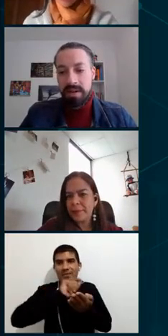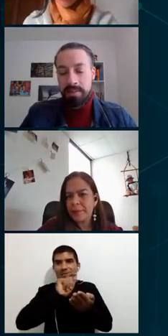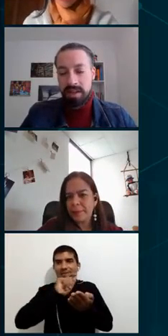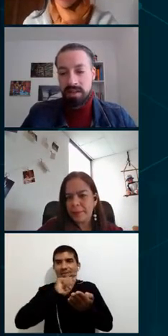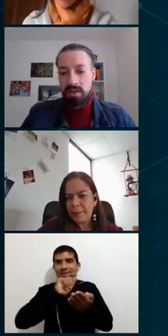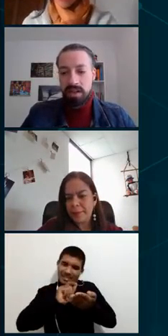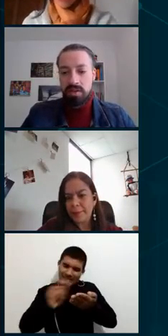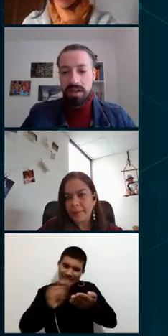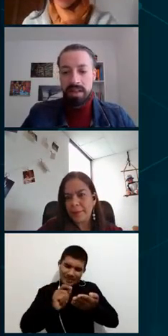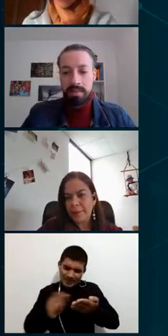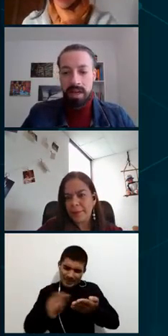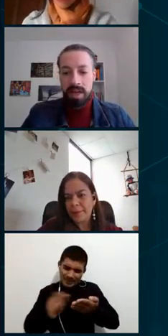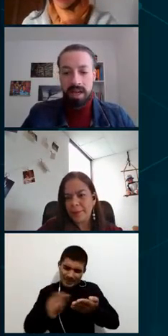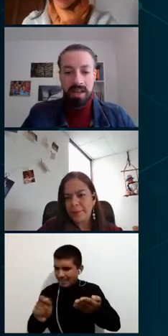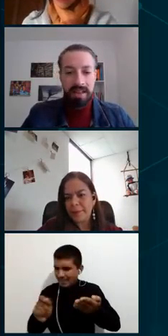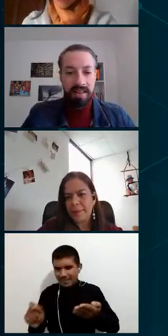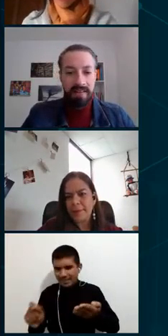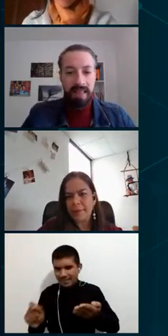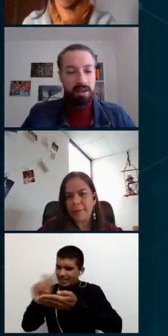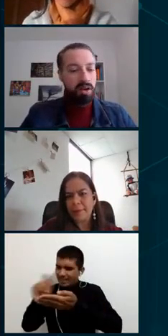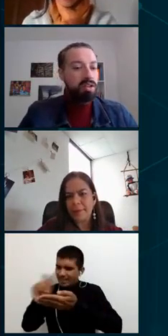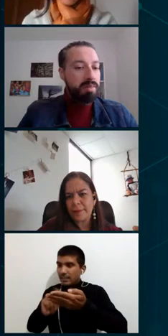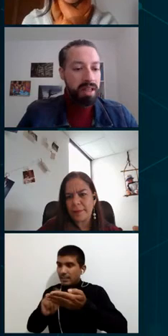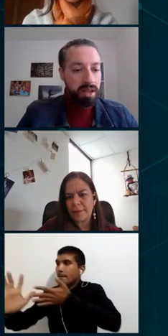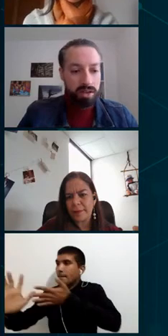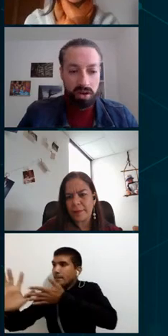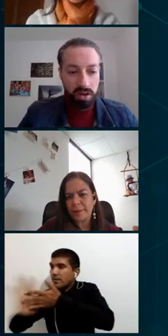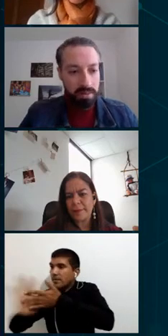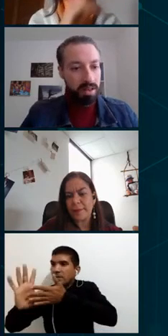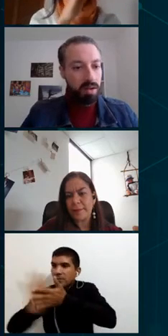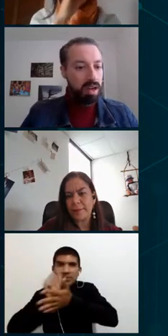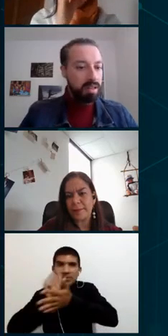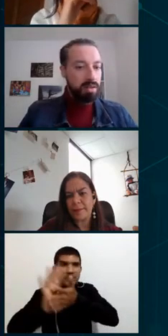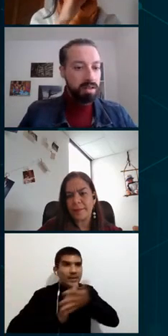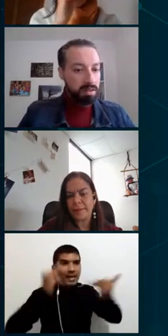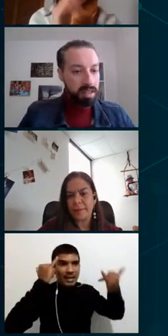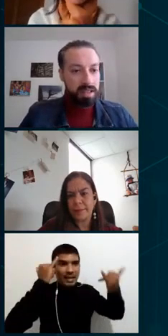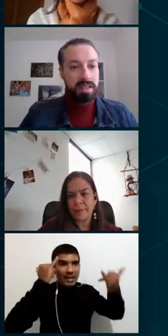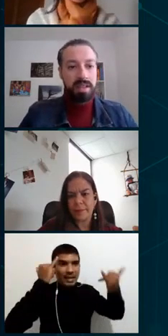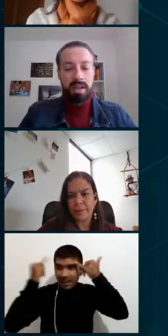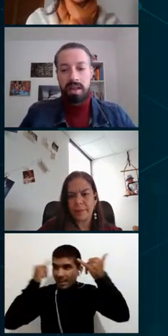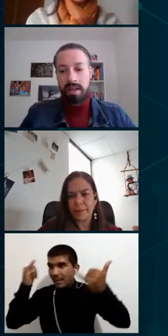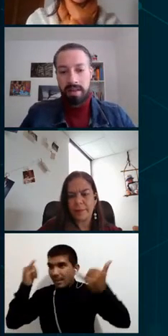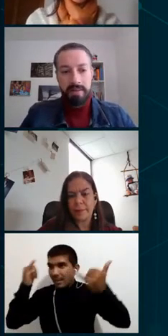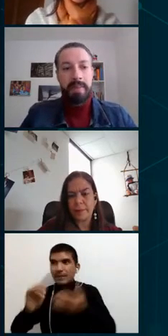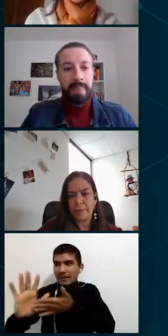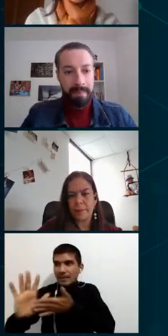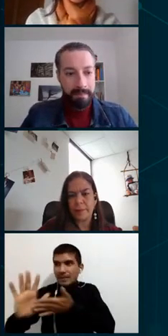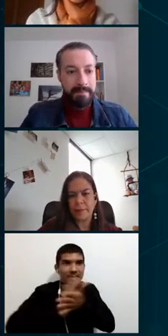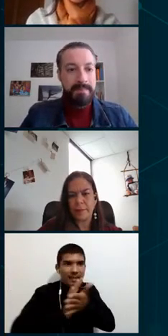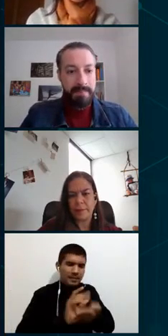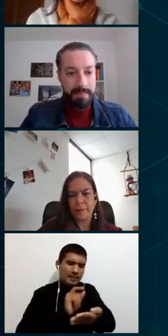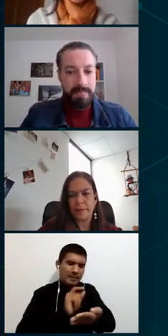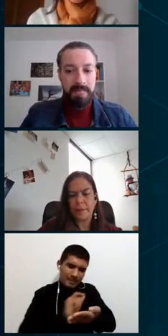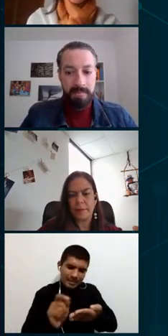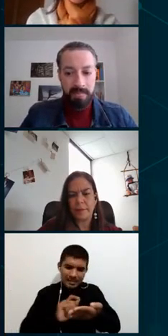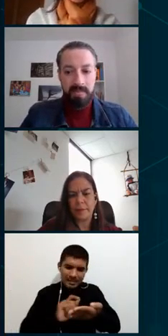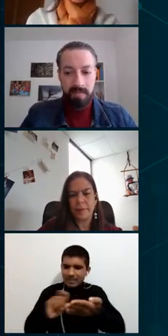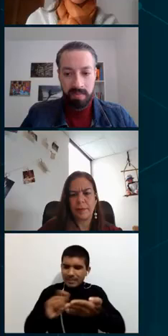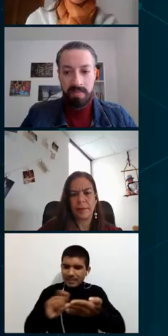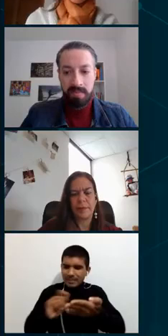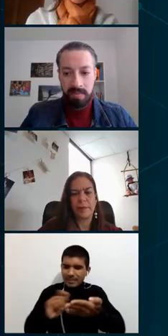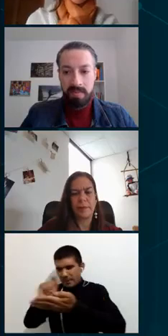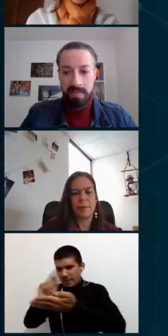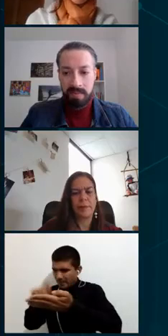a Gracias. participar porque esto nos ayuda también a conocimiento, esto es conocimiento colectivo. Mira Entonces. que me gustó mucho esta idea que tira